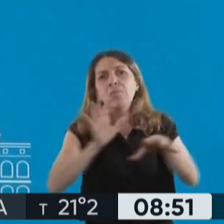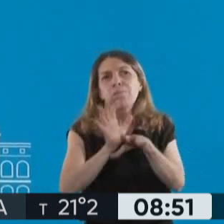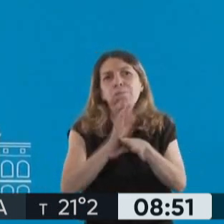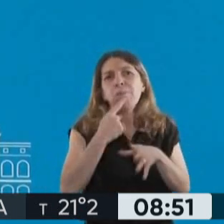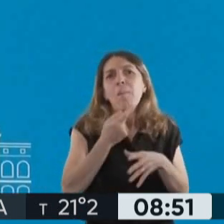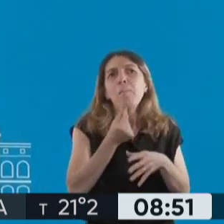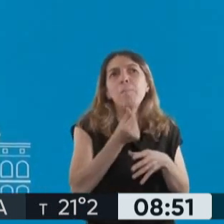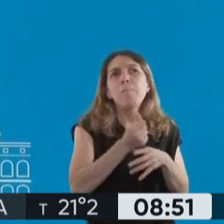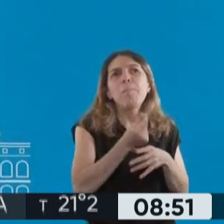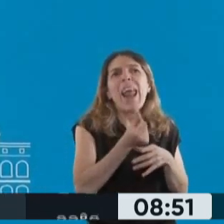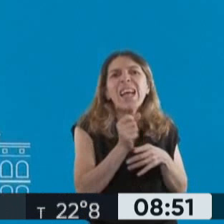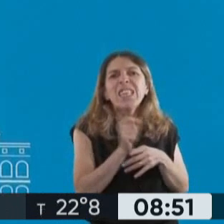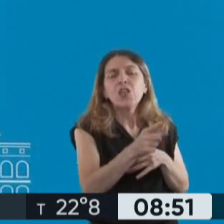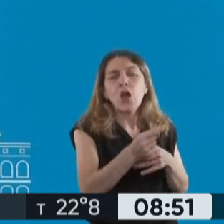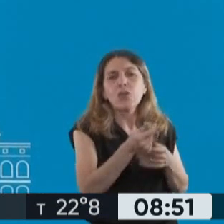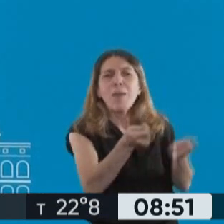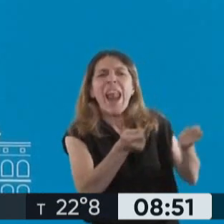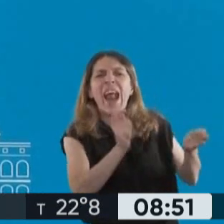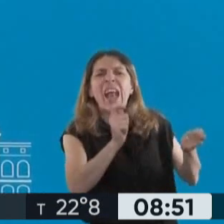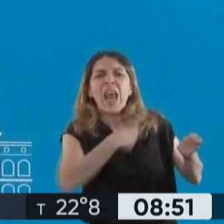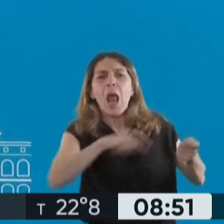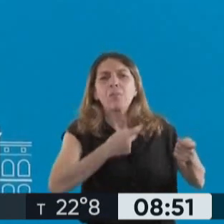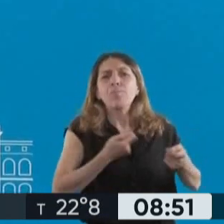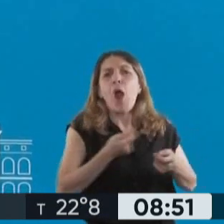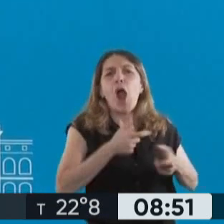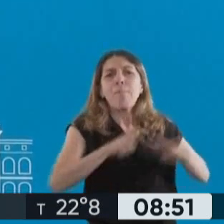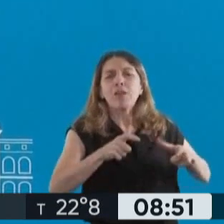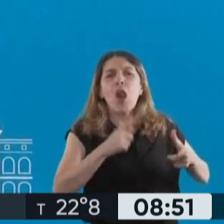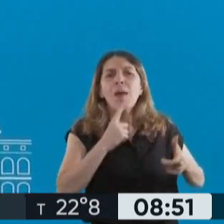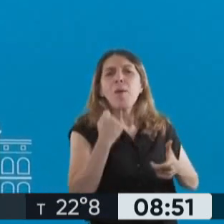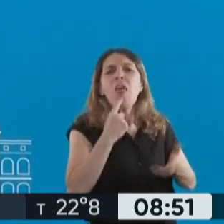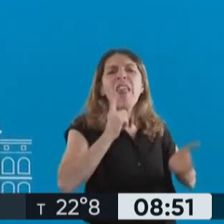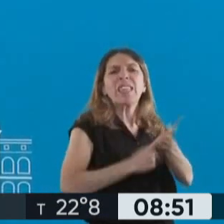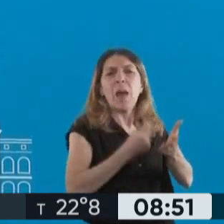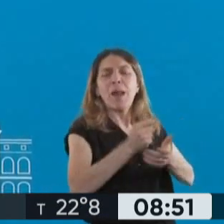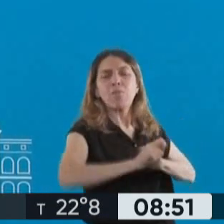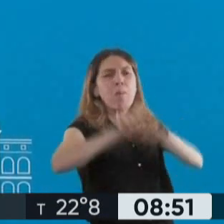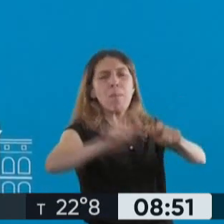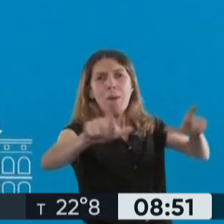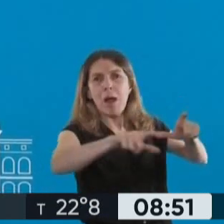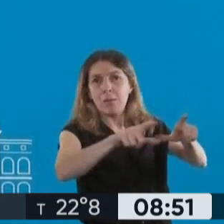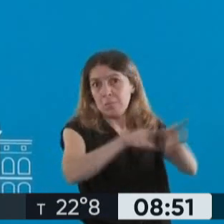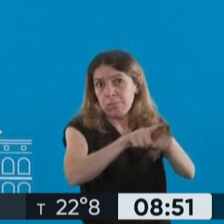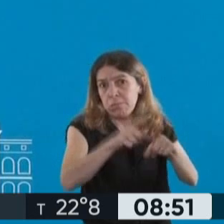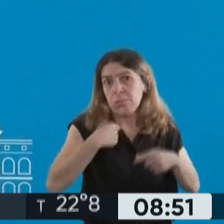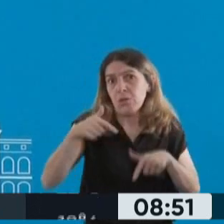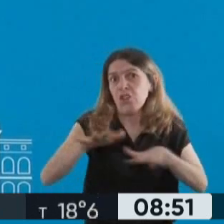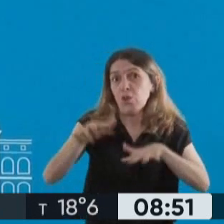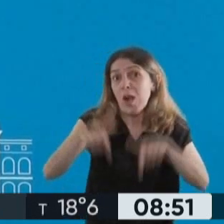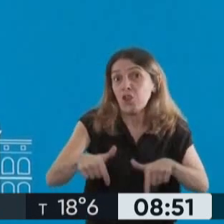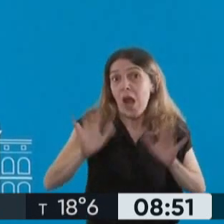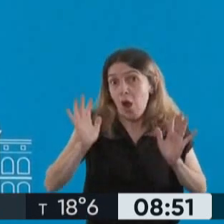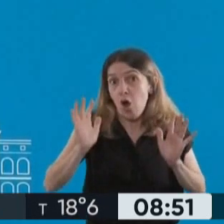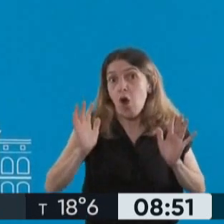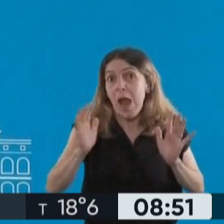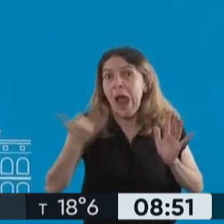de precios está en manos de unos pocos, esto contribuye a que esos pocos puedan, en situaciones como la que estamos viviendo en este momento,